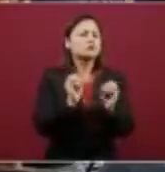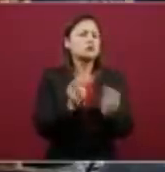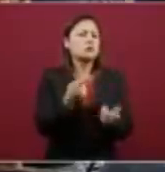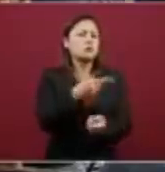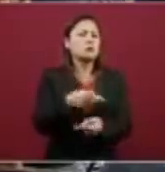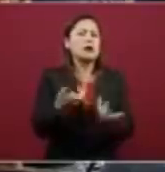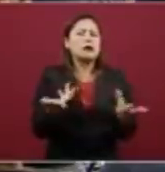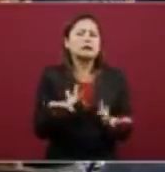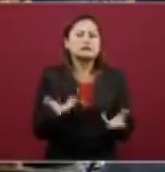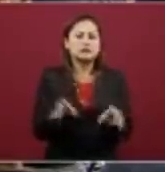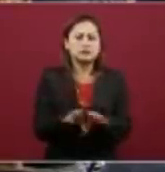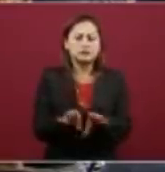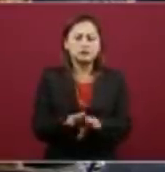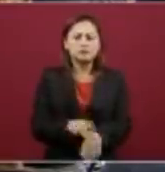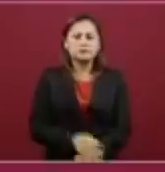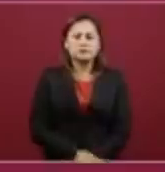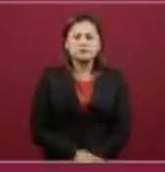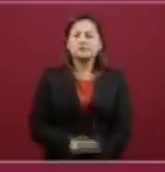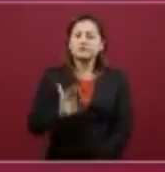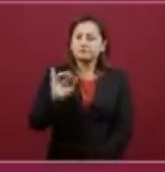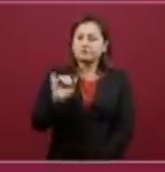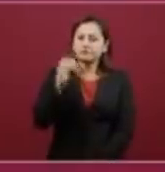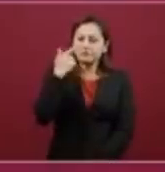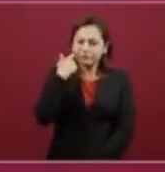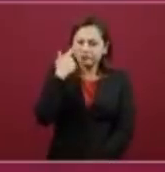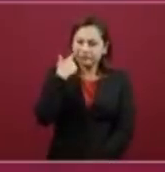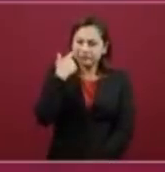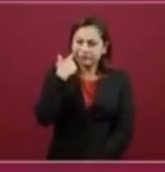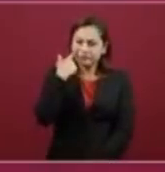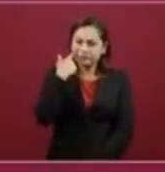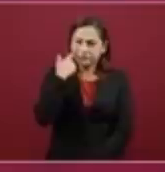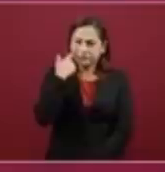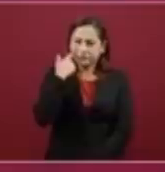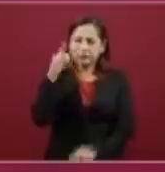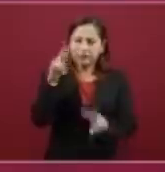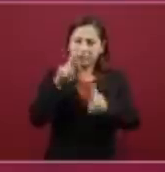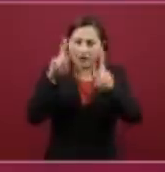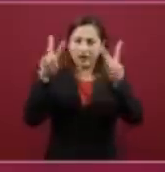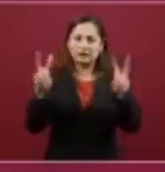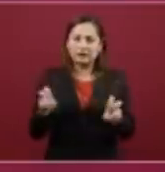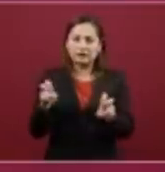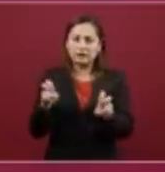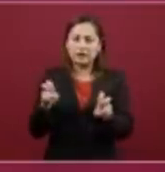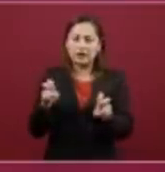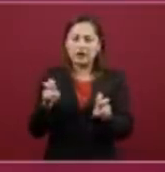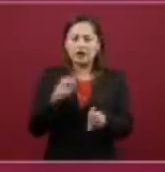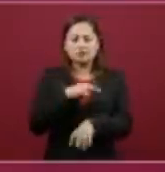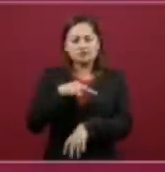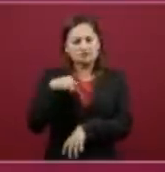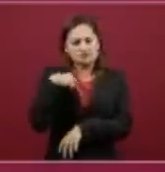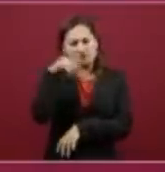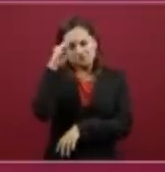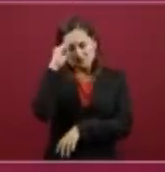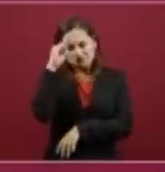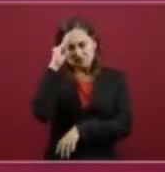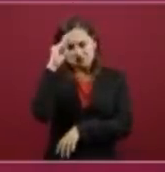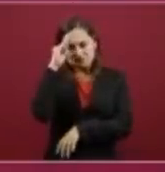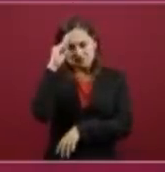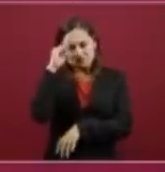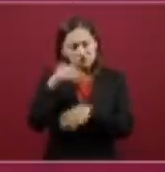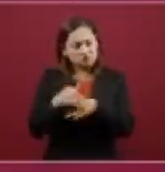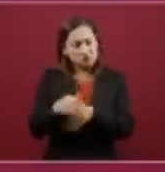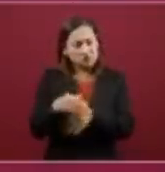tratando este tema. Es una prioridad resolver